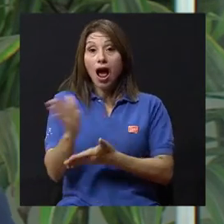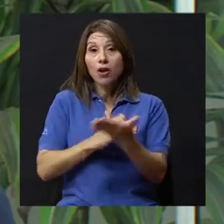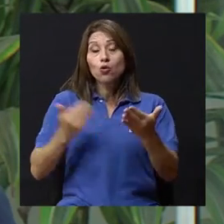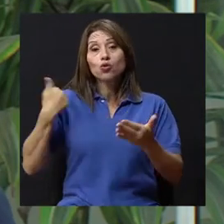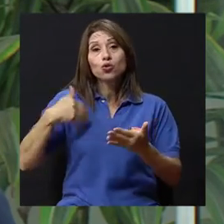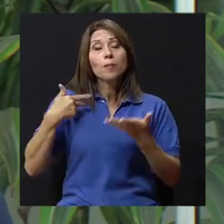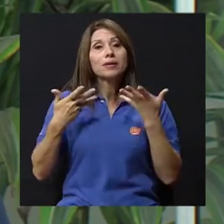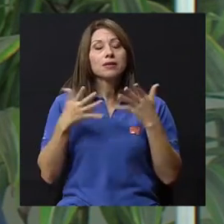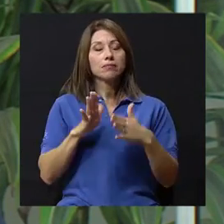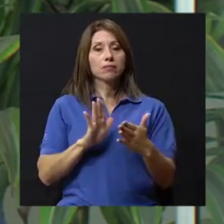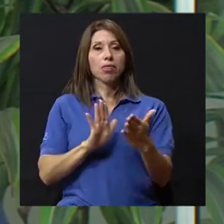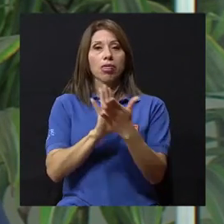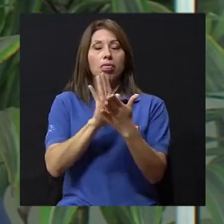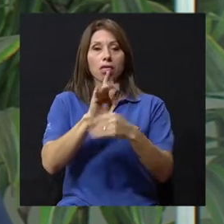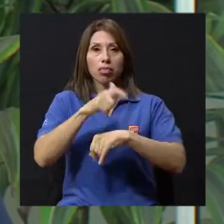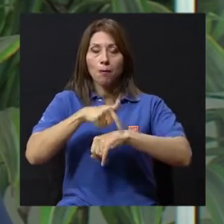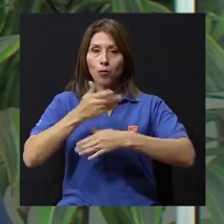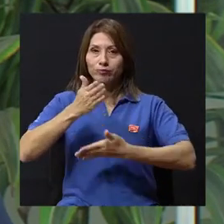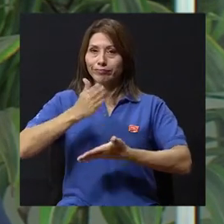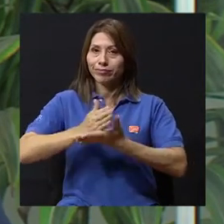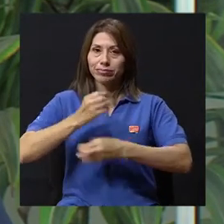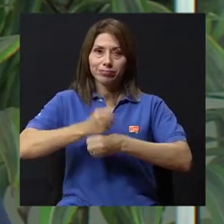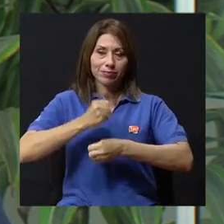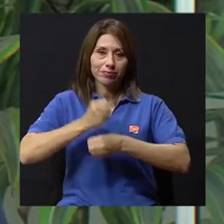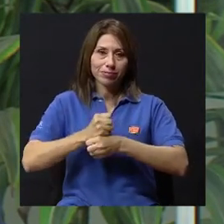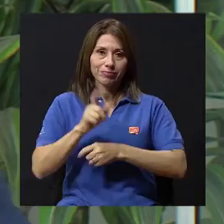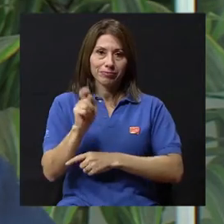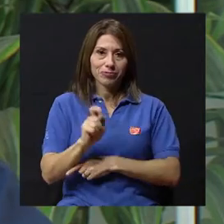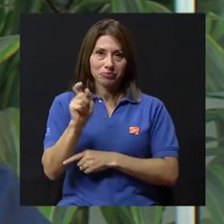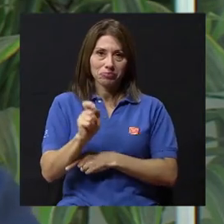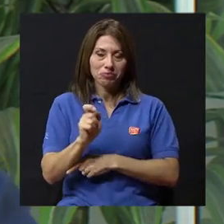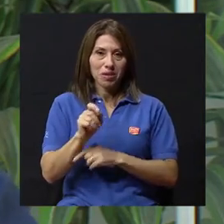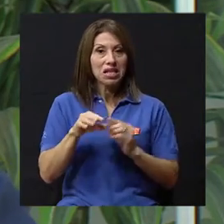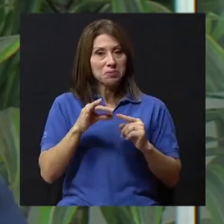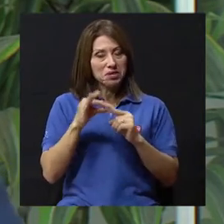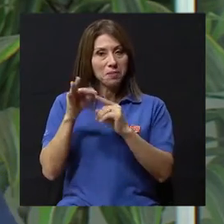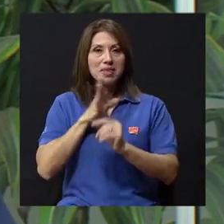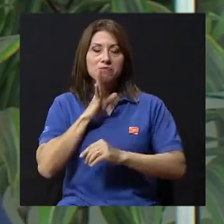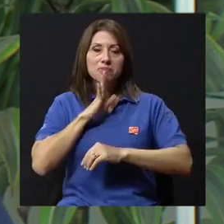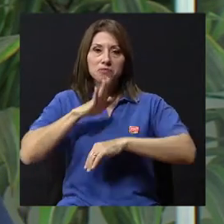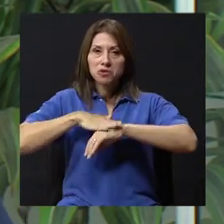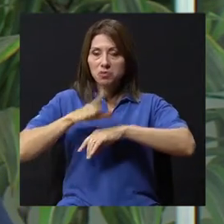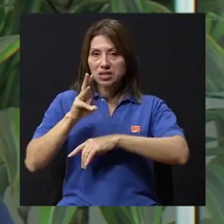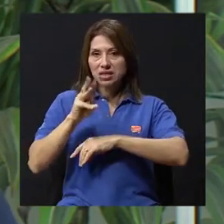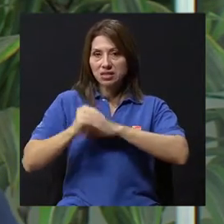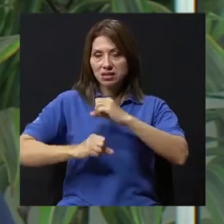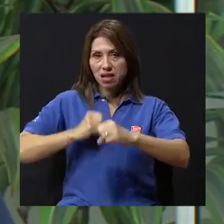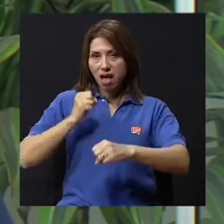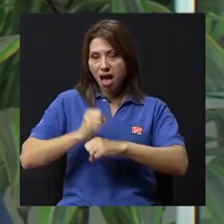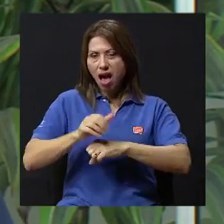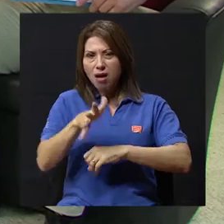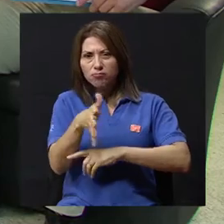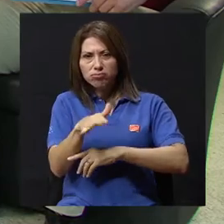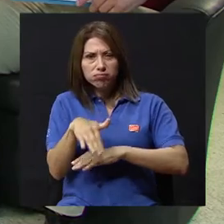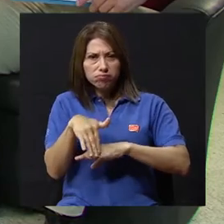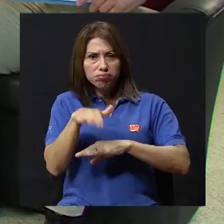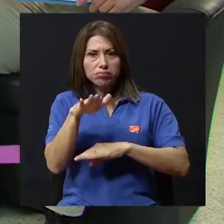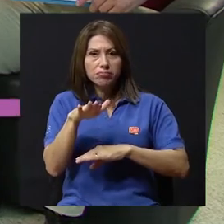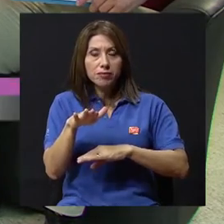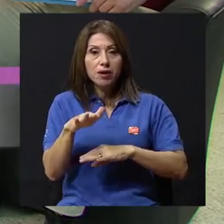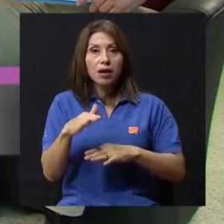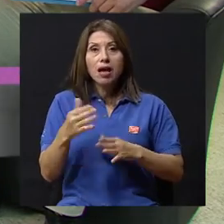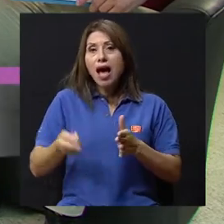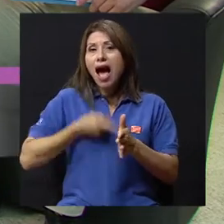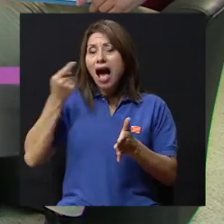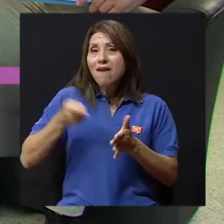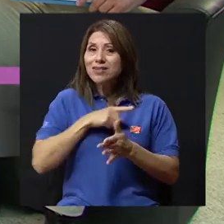jubilación, ¿no? Sobre todo si ya estamos hablando ya a partir de los 60, se enfrentan a la jubilación y de